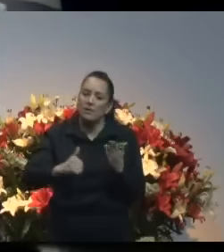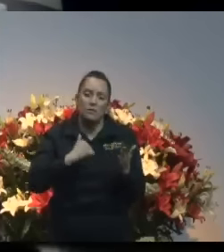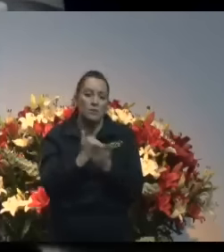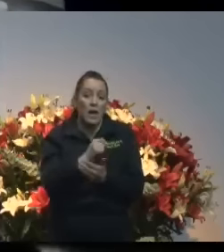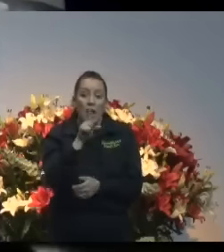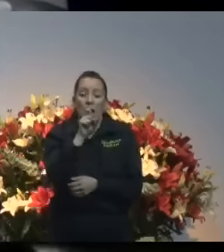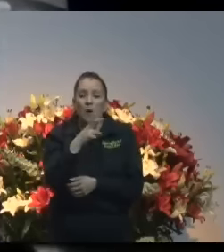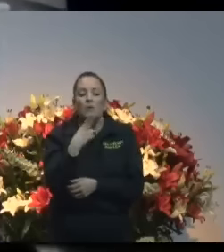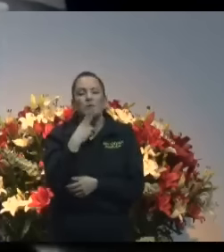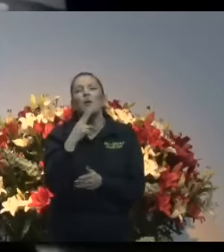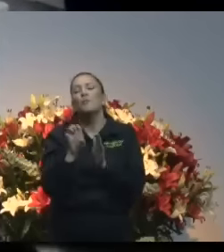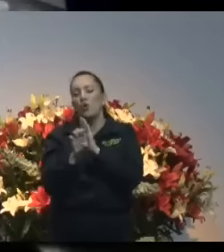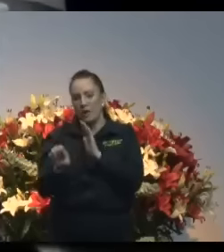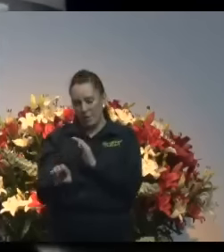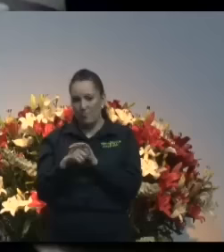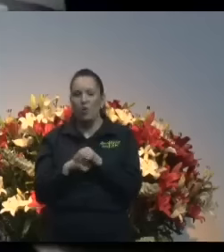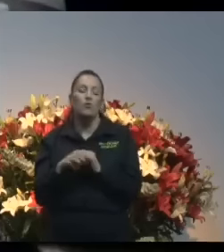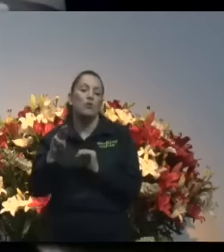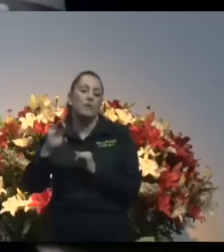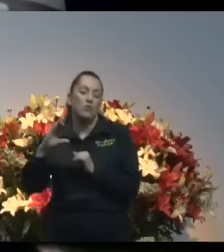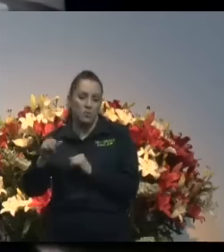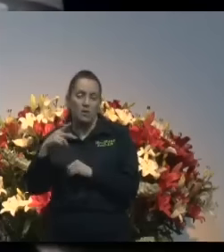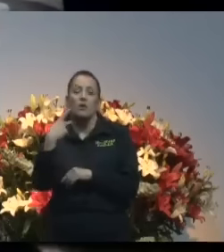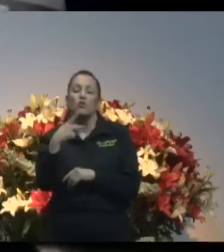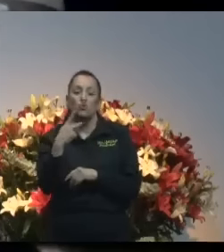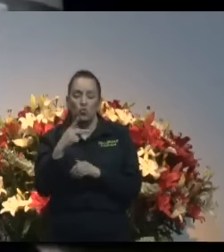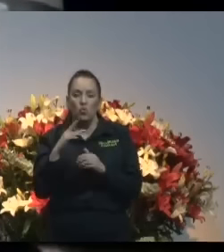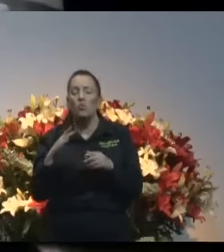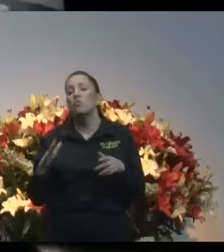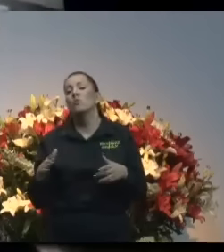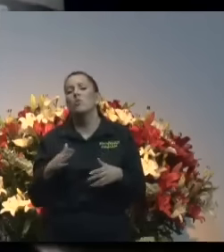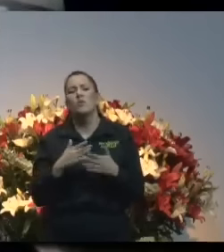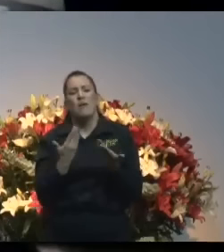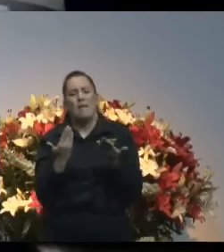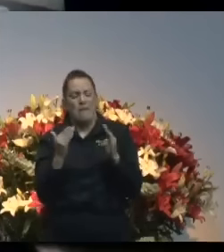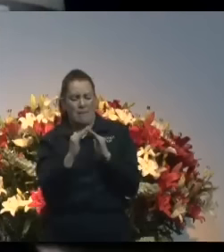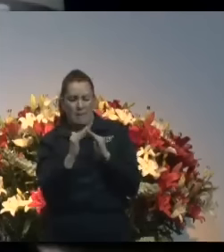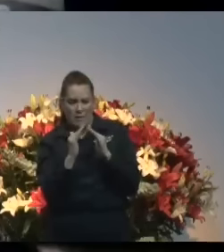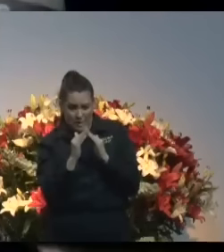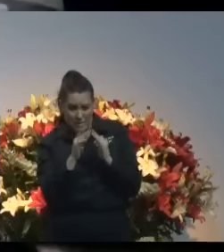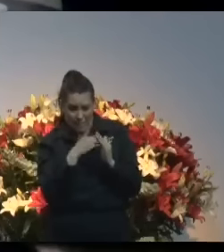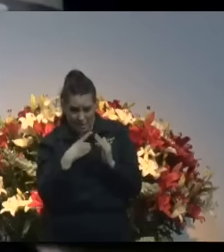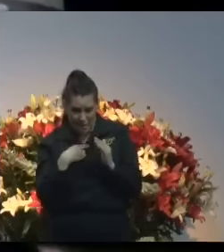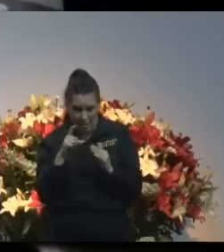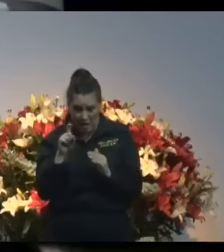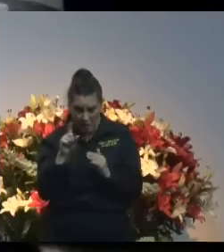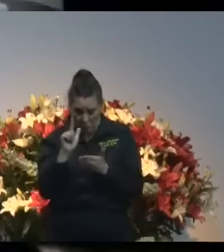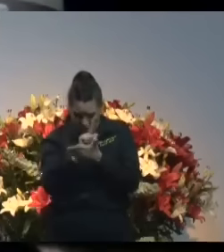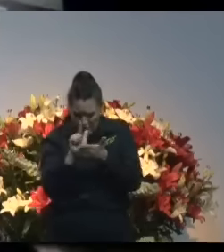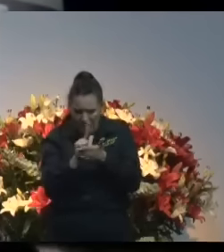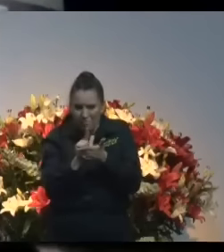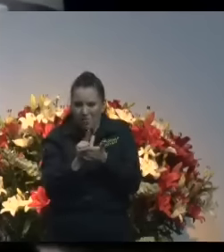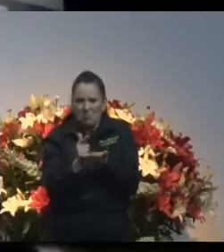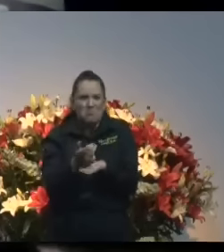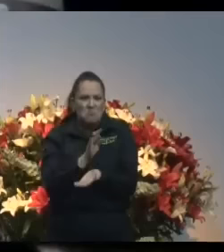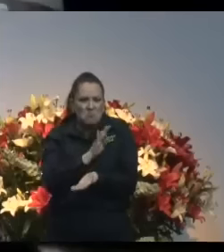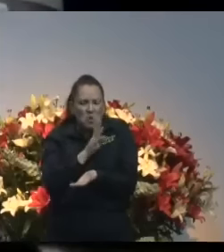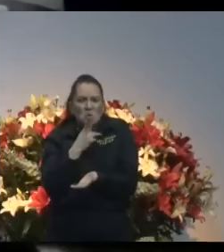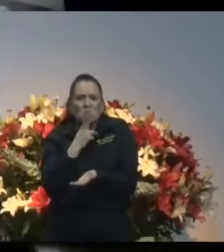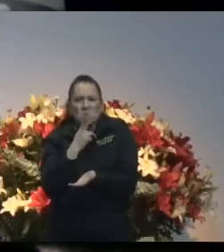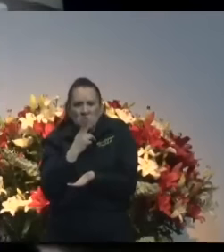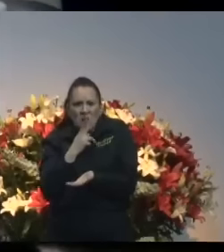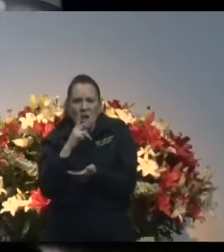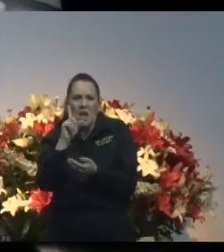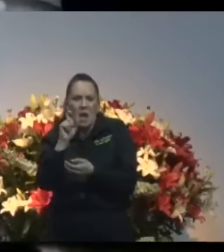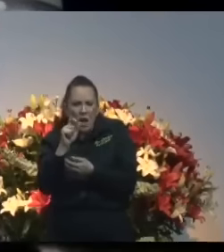qué el sanitario de tu casa tendría que traer agua potable? ¿Por qué? Ese sanitario podría ser usado con agua tratada, con agua de